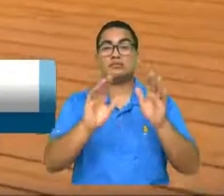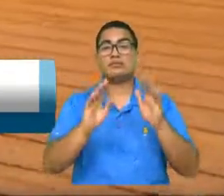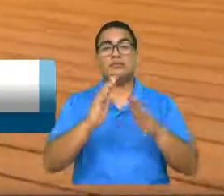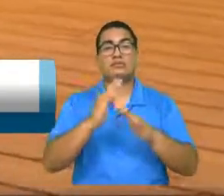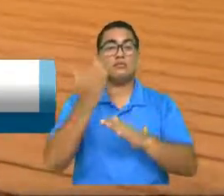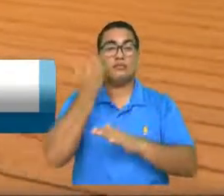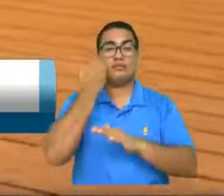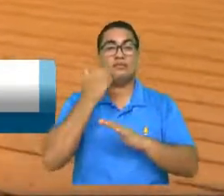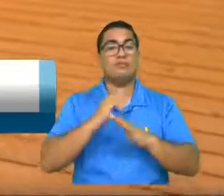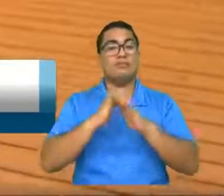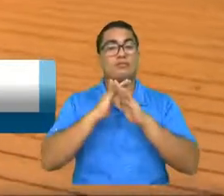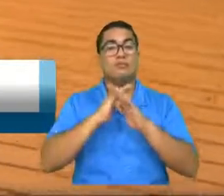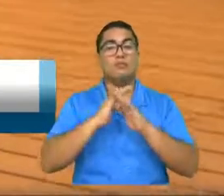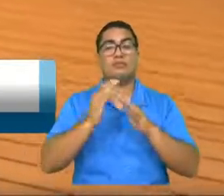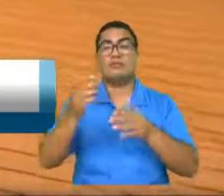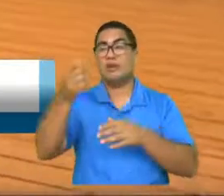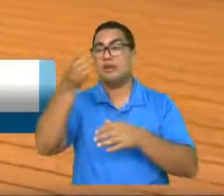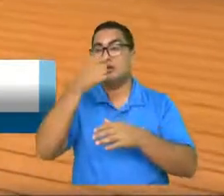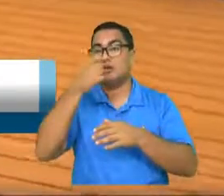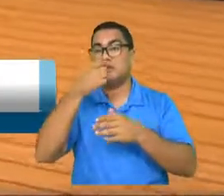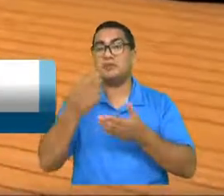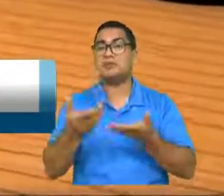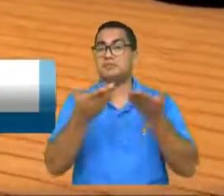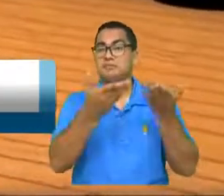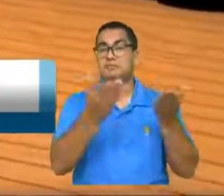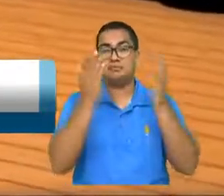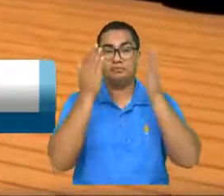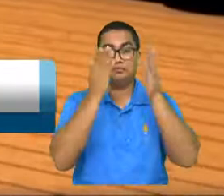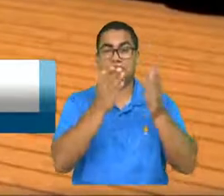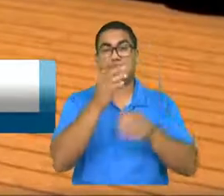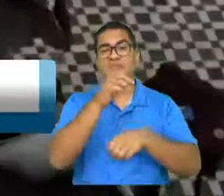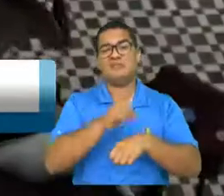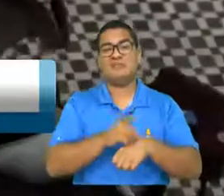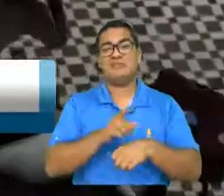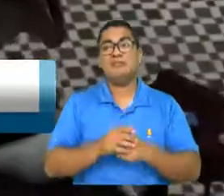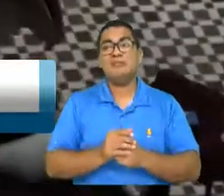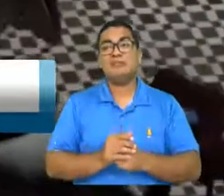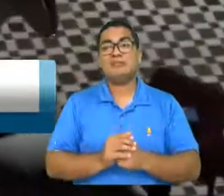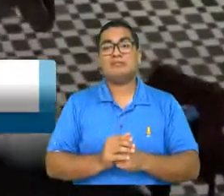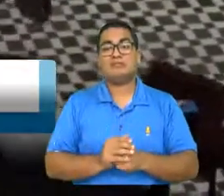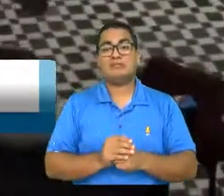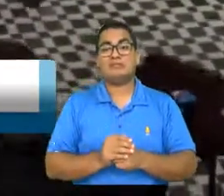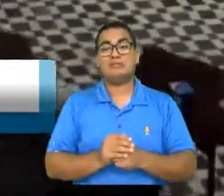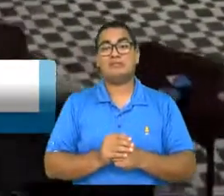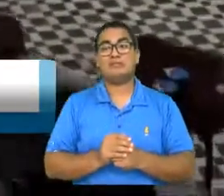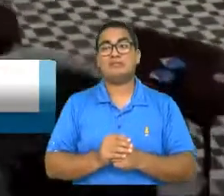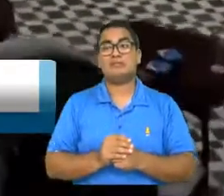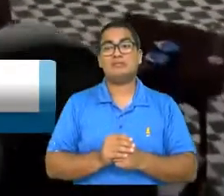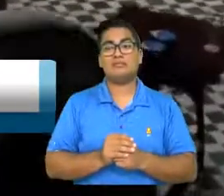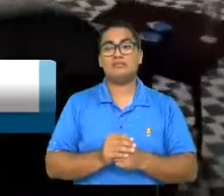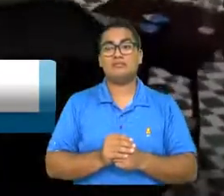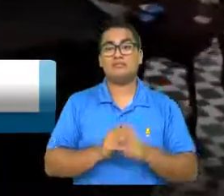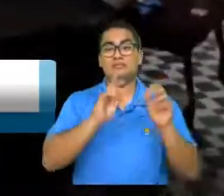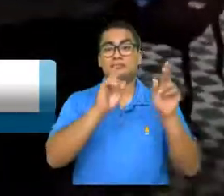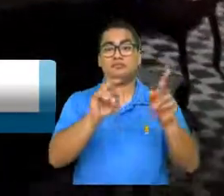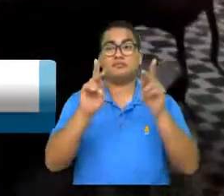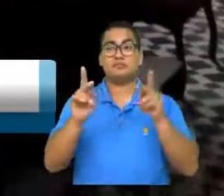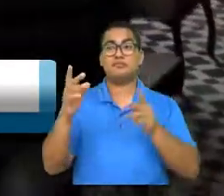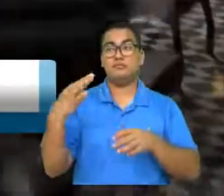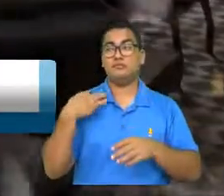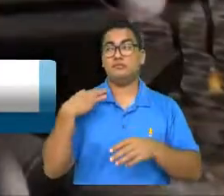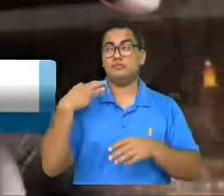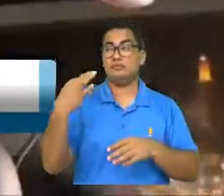a su vez ya detectada, pues se le da el tratamiento. Ese es como el diagnóstico, entonces. Exacto. Estos voluntarios están